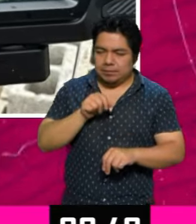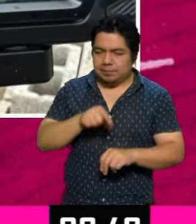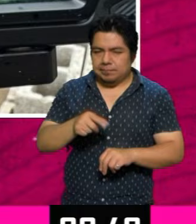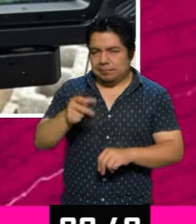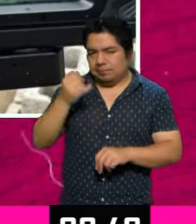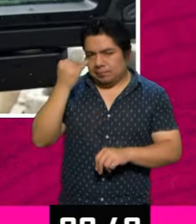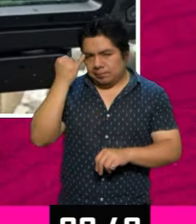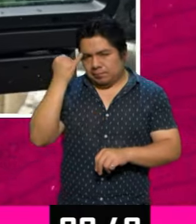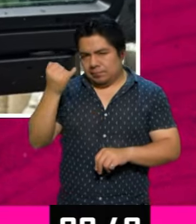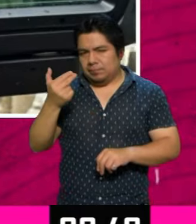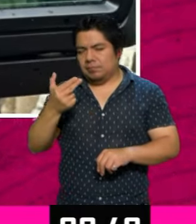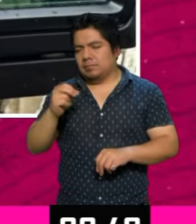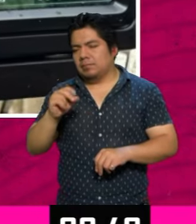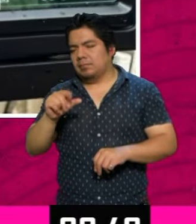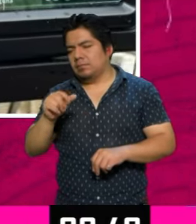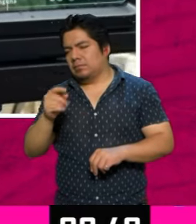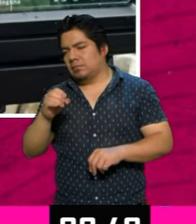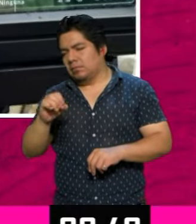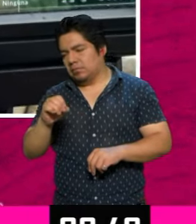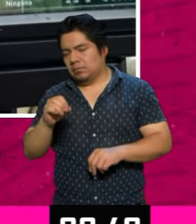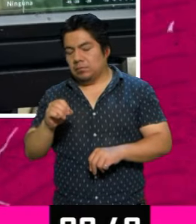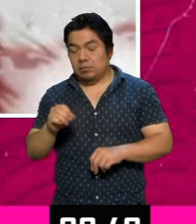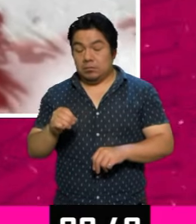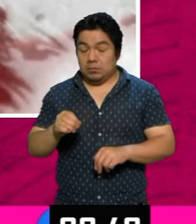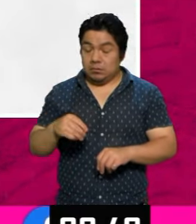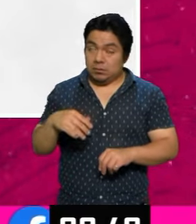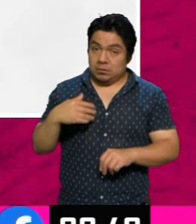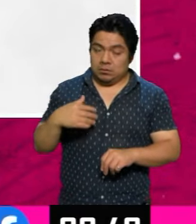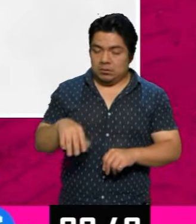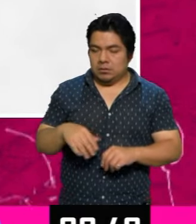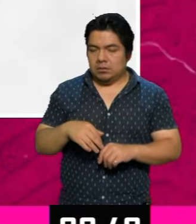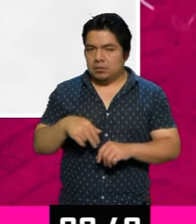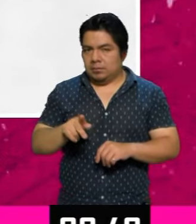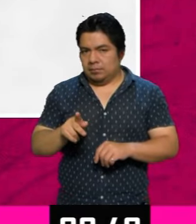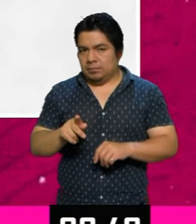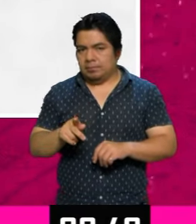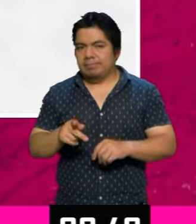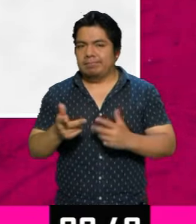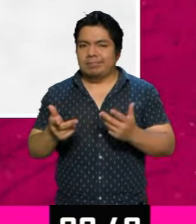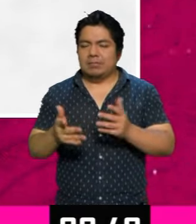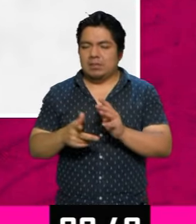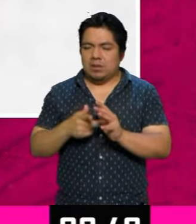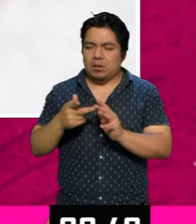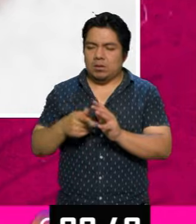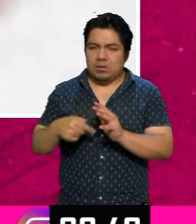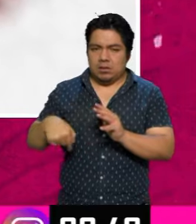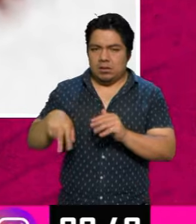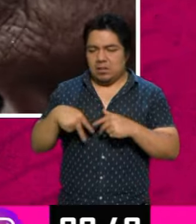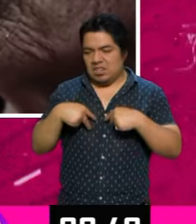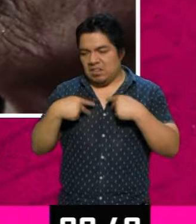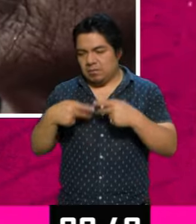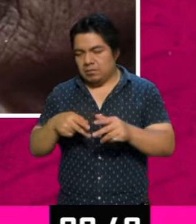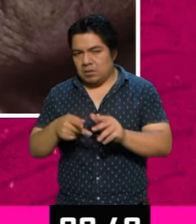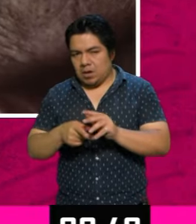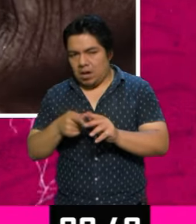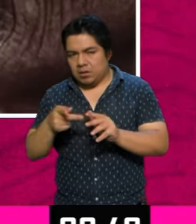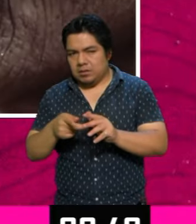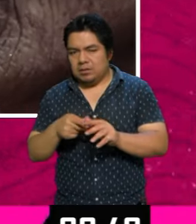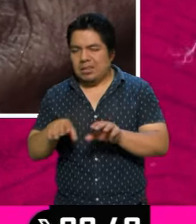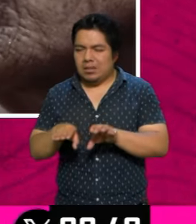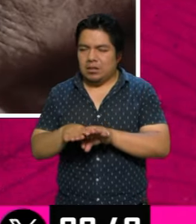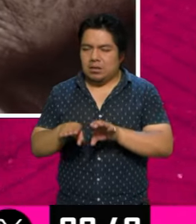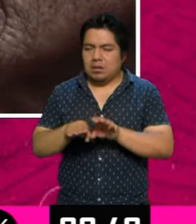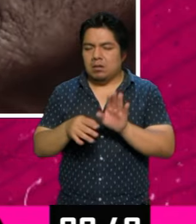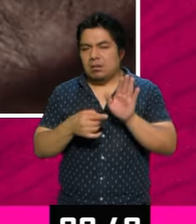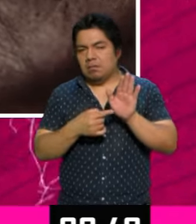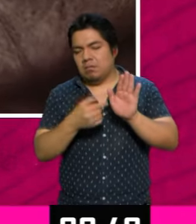tenemos del Holocausto si no hubiéramos visto esas imágenes, claro, ¿no? Pero también era revictimizar a las víctimas, ¿no? Volver a presentar